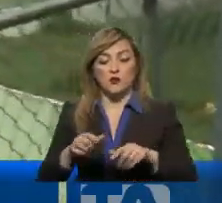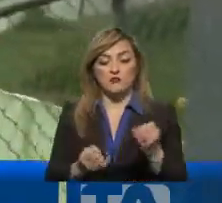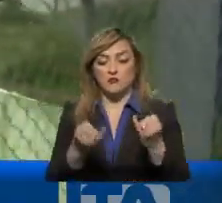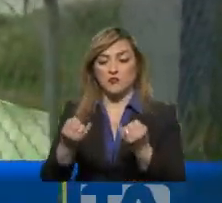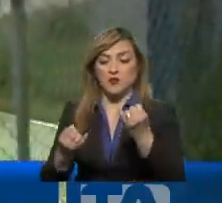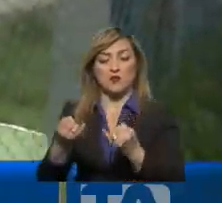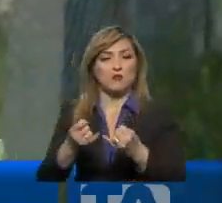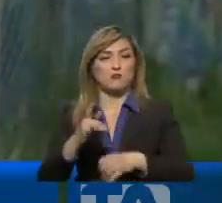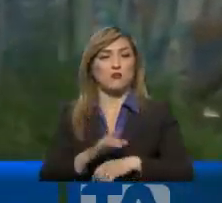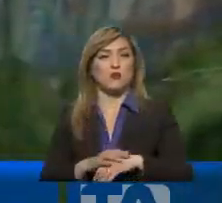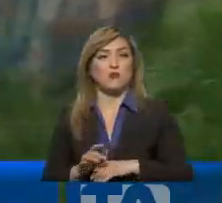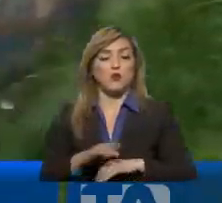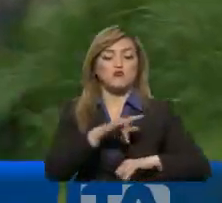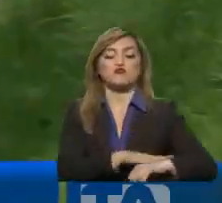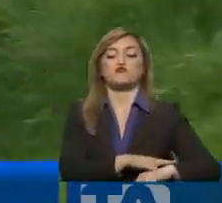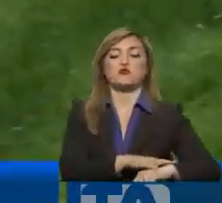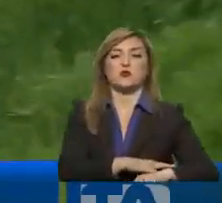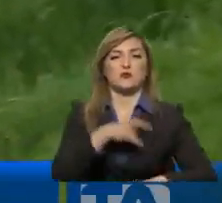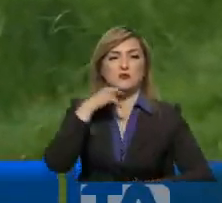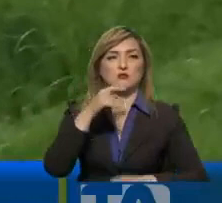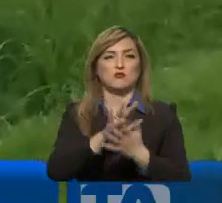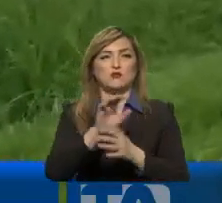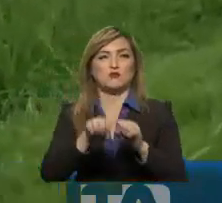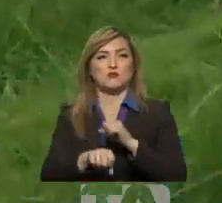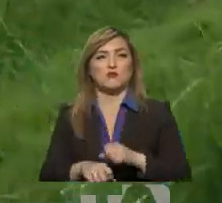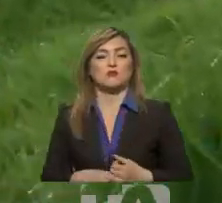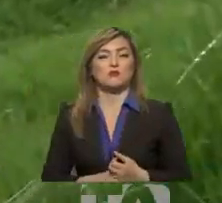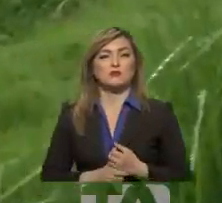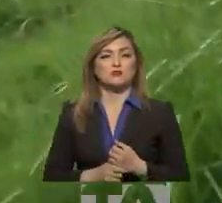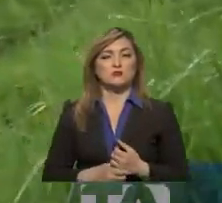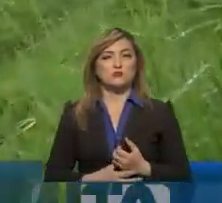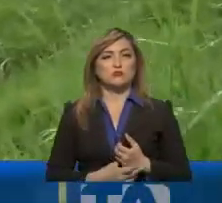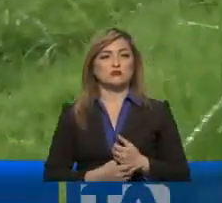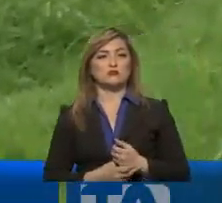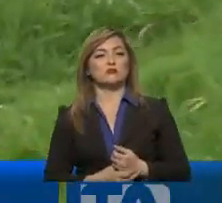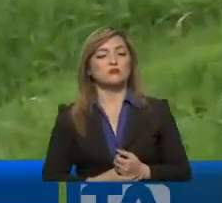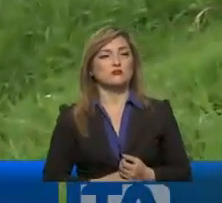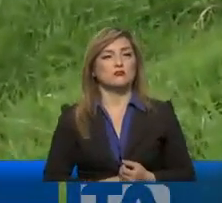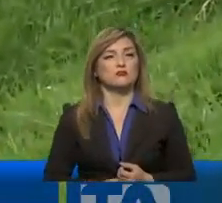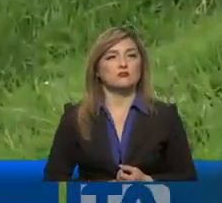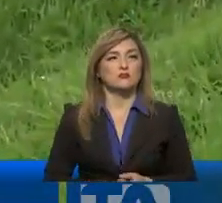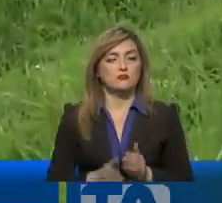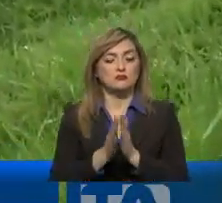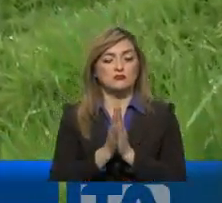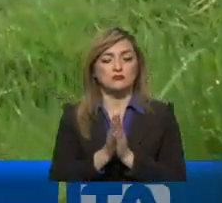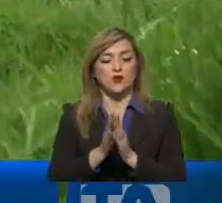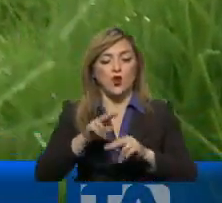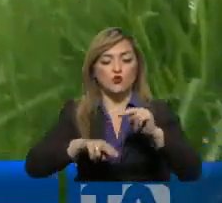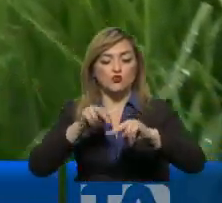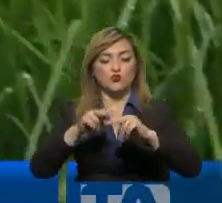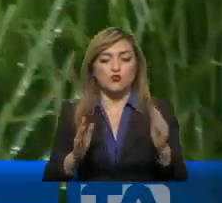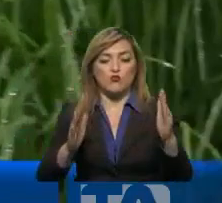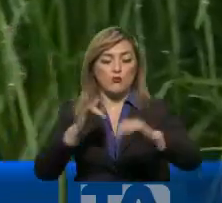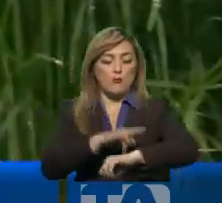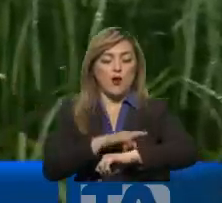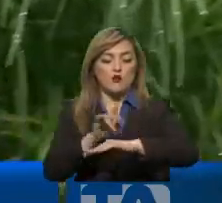eso es lo que le da un feo aspecto aquí al lugar. Pues lo que solicitamos, por favor, la construcción de una batería sanitaria para